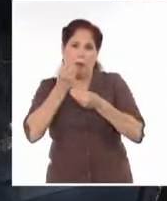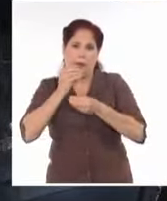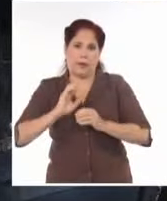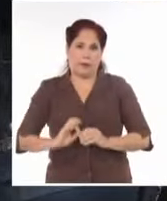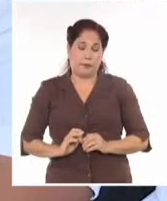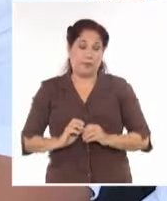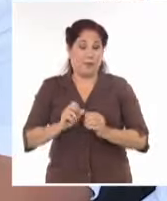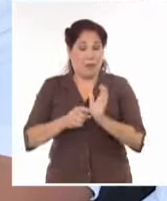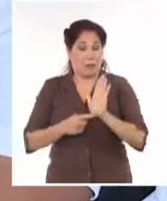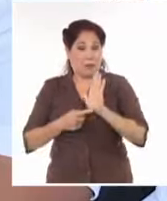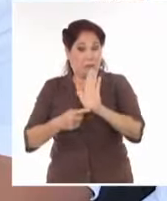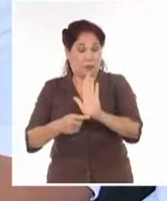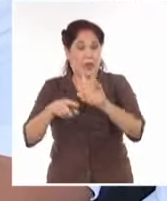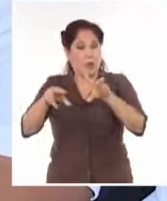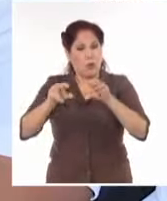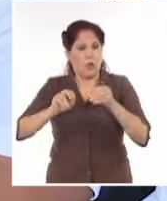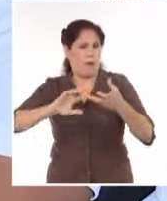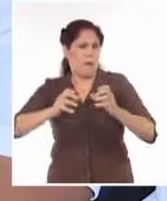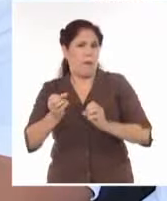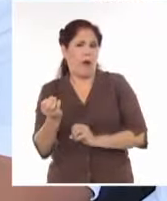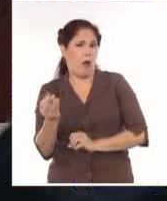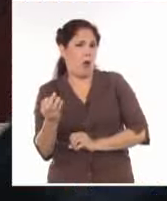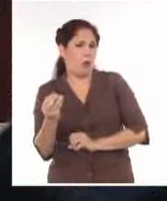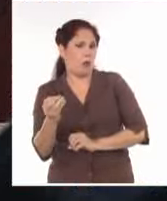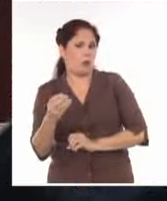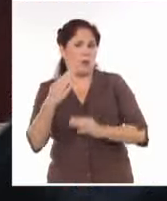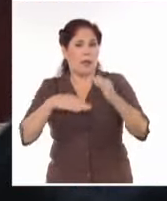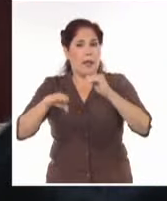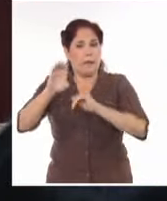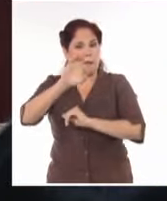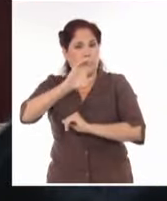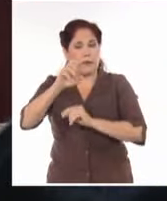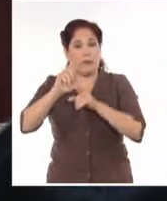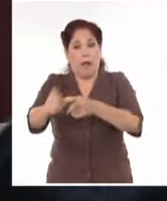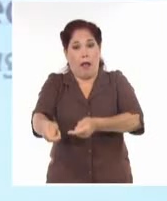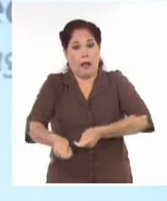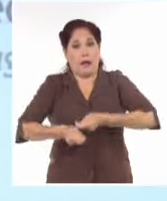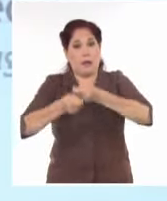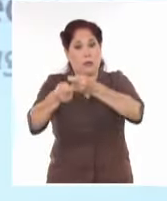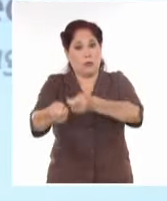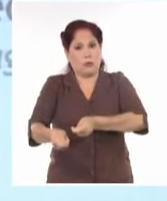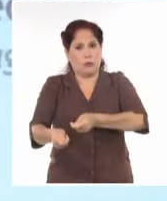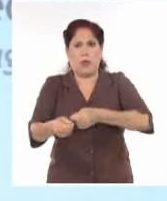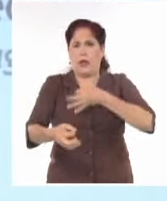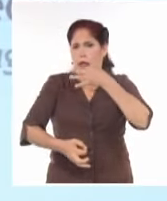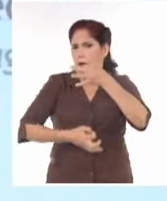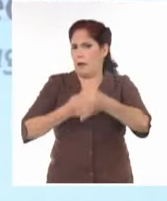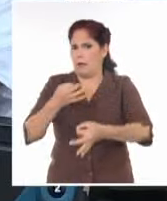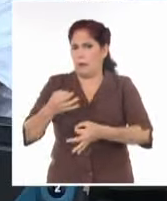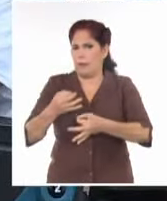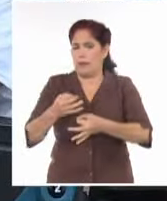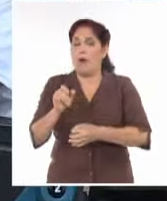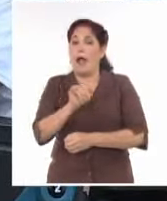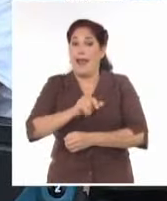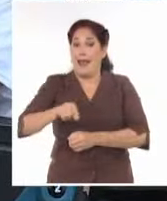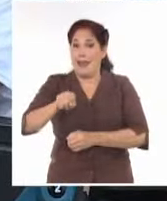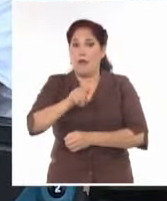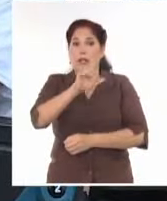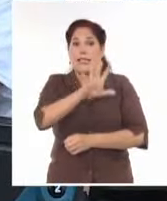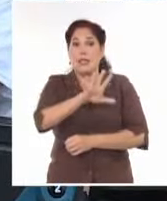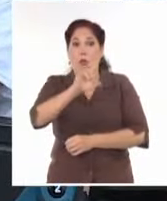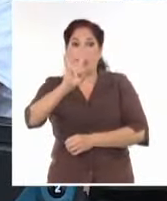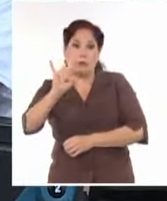En la presentación de la nueva cartera de oportunidades del Ministerio de la Agricultura, trascendió que el portafolio cuenta con